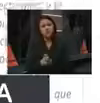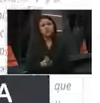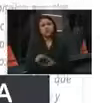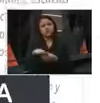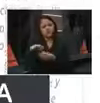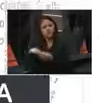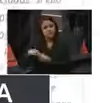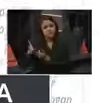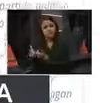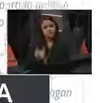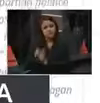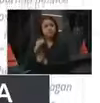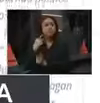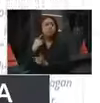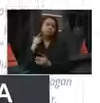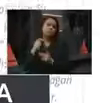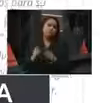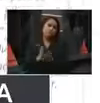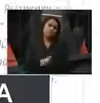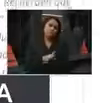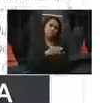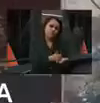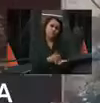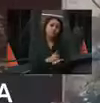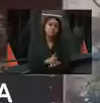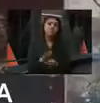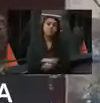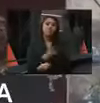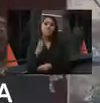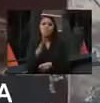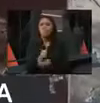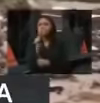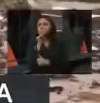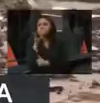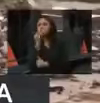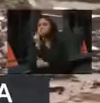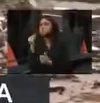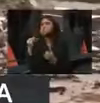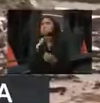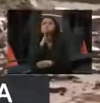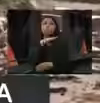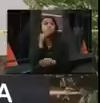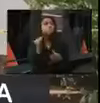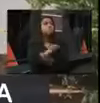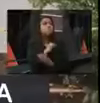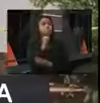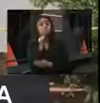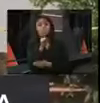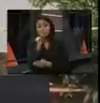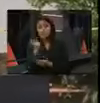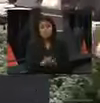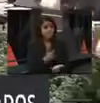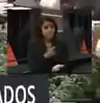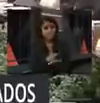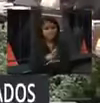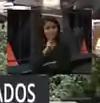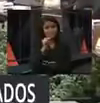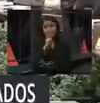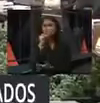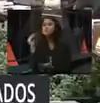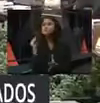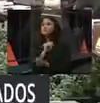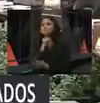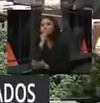y a los partidos políticos y es que de momento ninguno ha dado muestra de querer destinar a la reconstrucción una